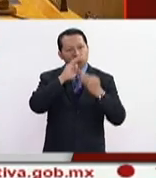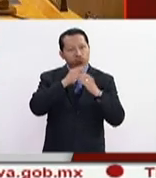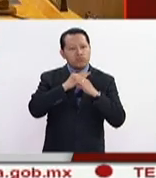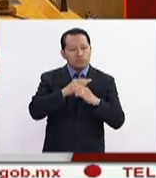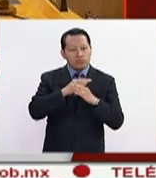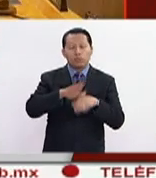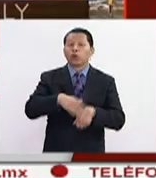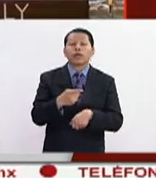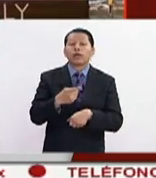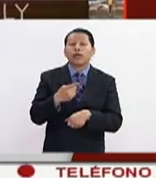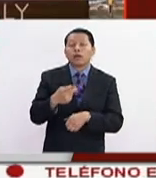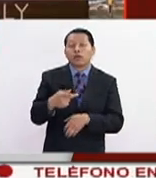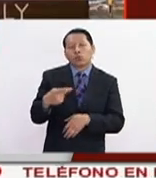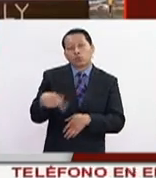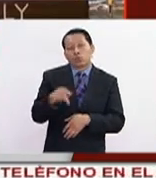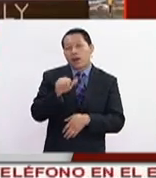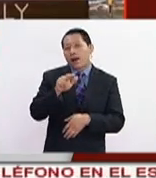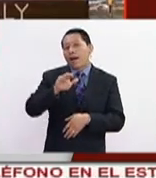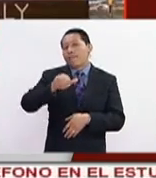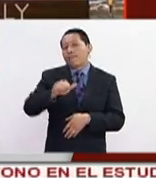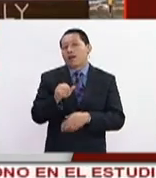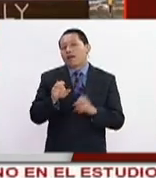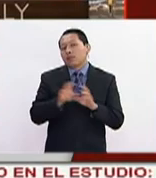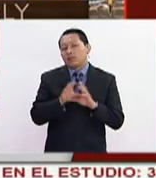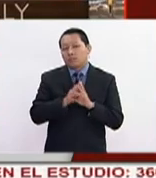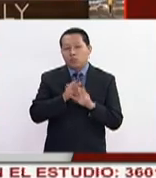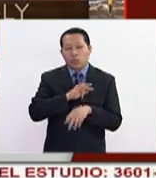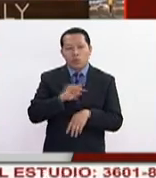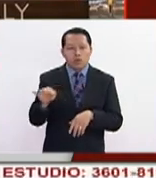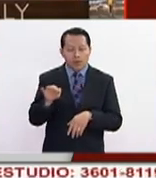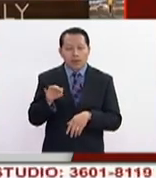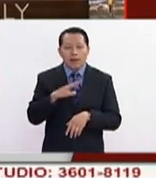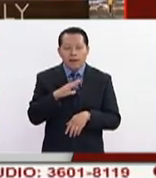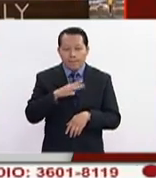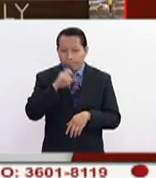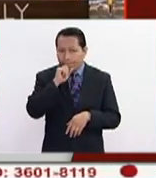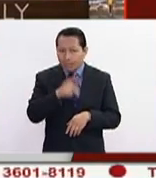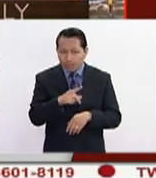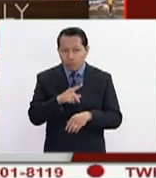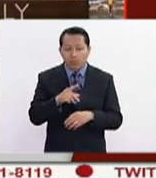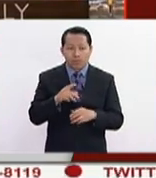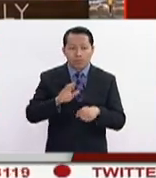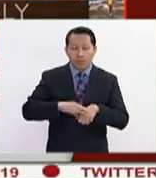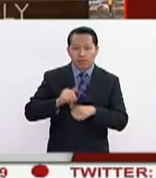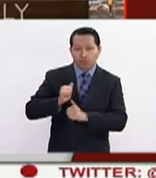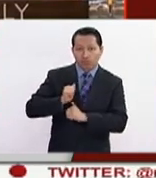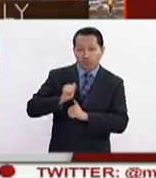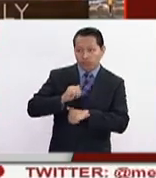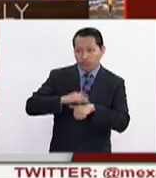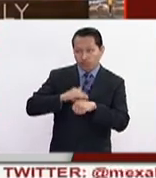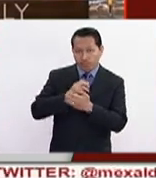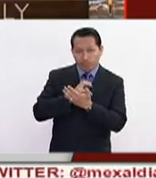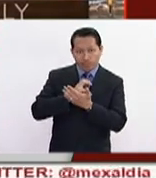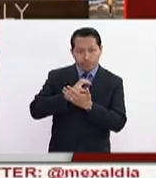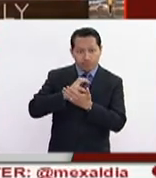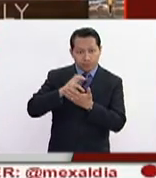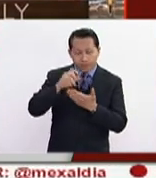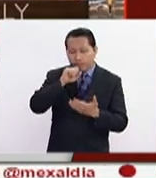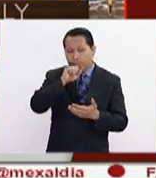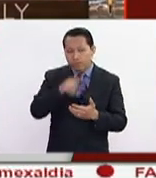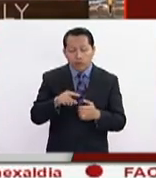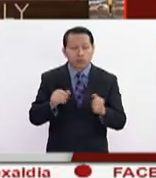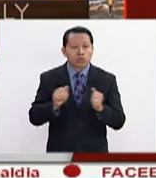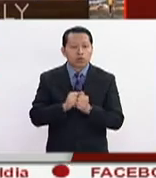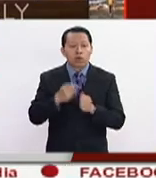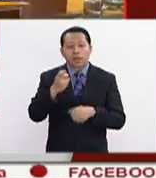es su arma, efectivamente, para poder disuadir la presencia militar que Estados Unidos está aumentando. Con